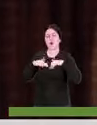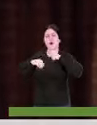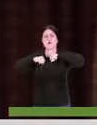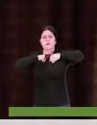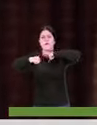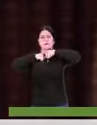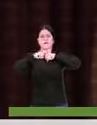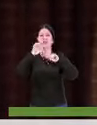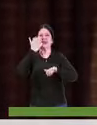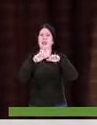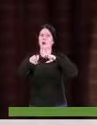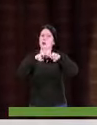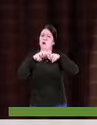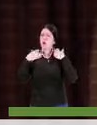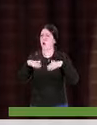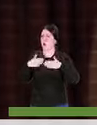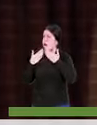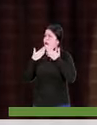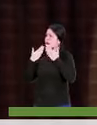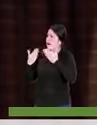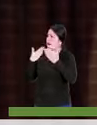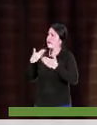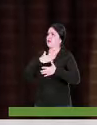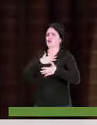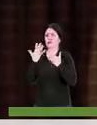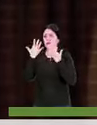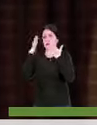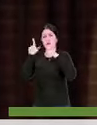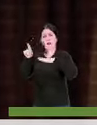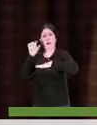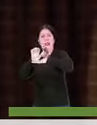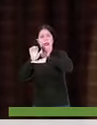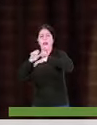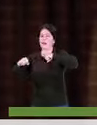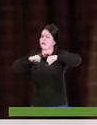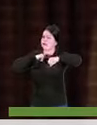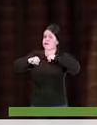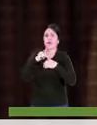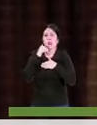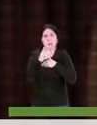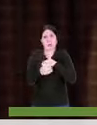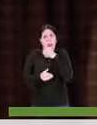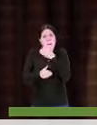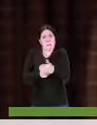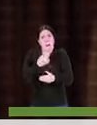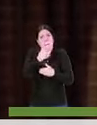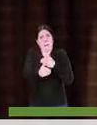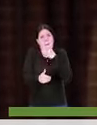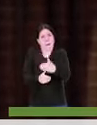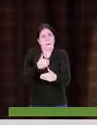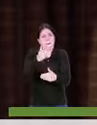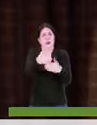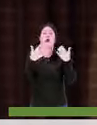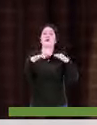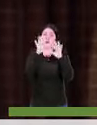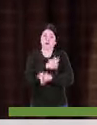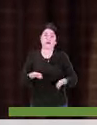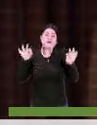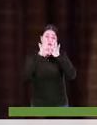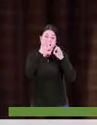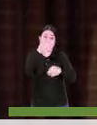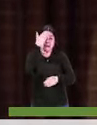Secretaría Distrital de Movilidad. Felicitaciones a la entidad por esos pasos que están dando, y sin duda, como usted lo dice, nos hace falta mucho